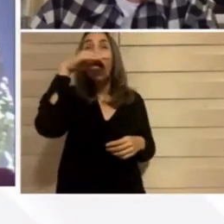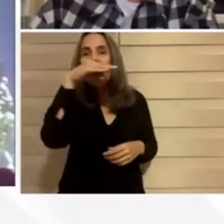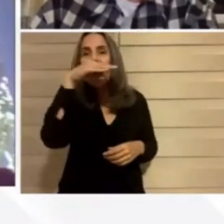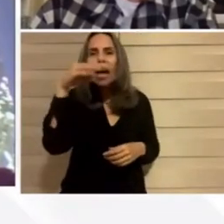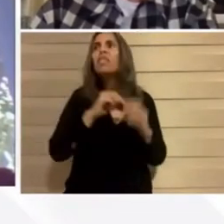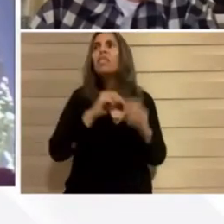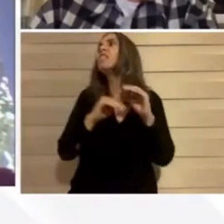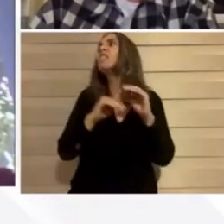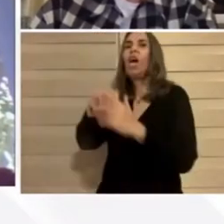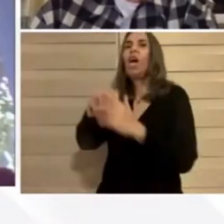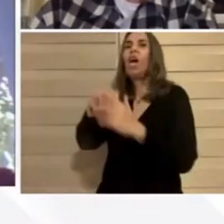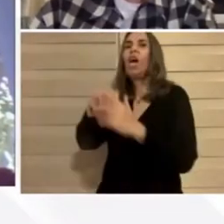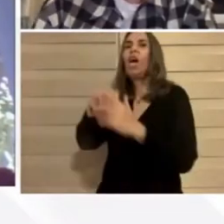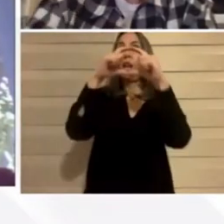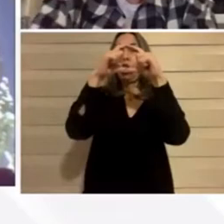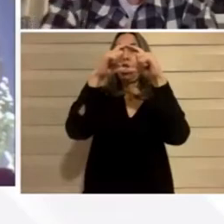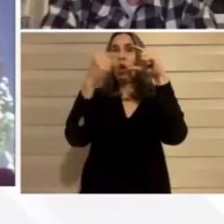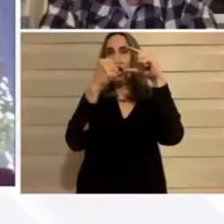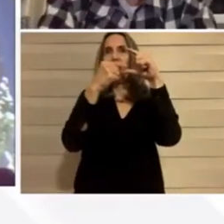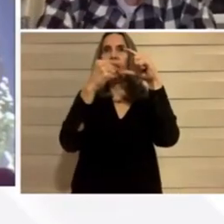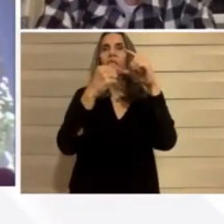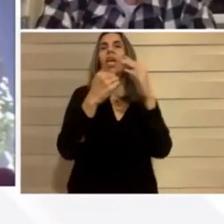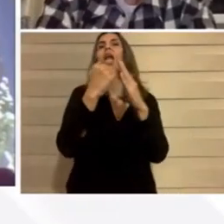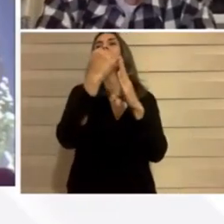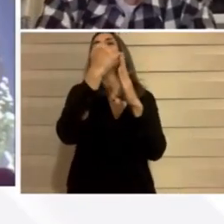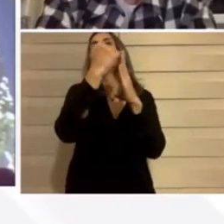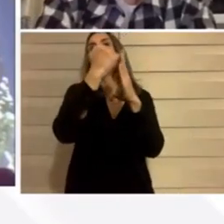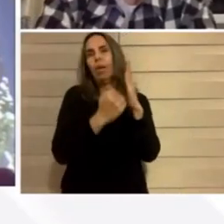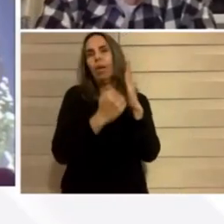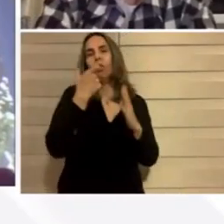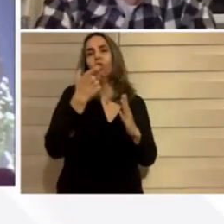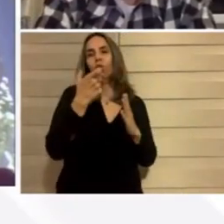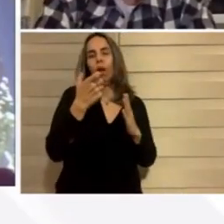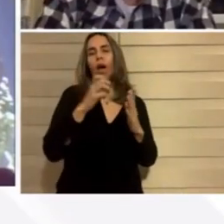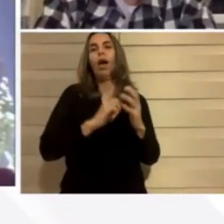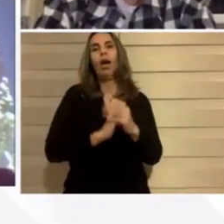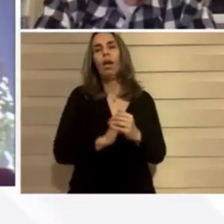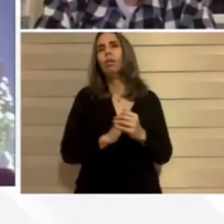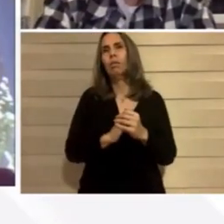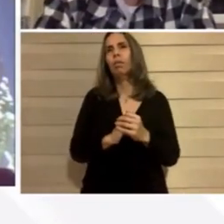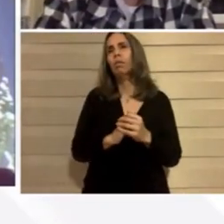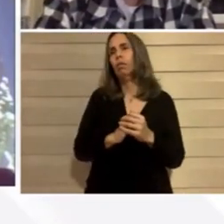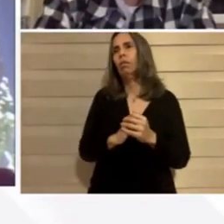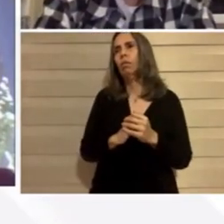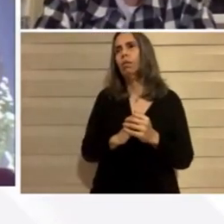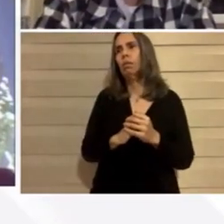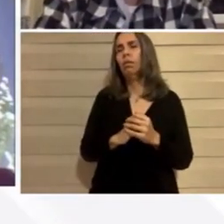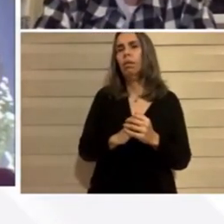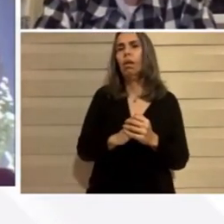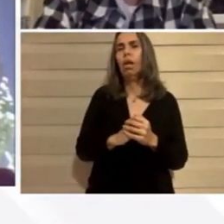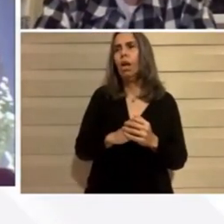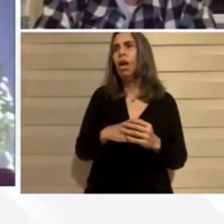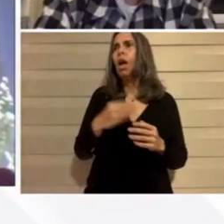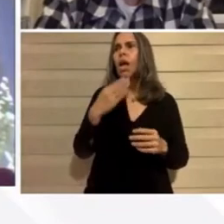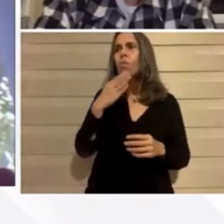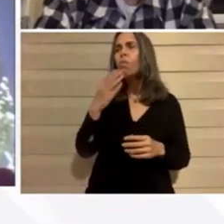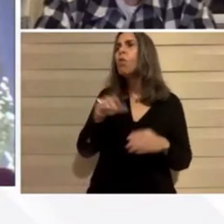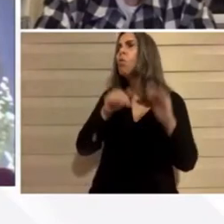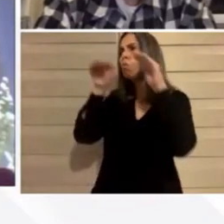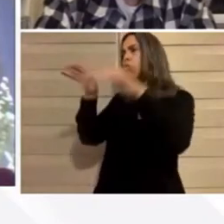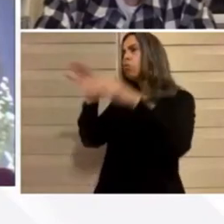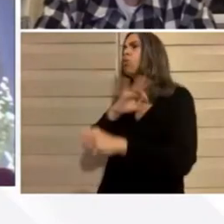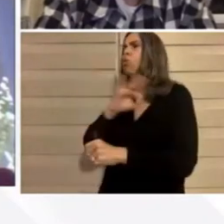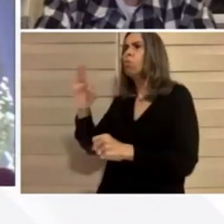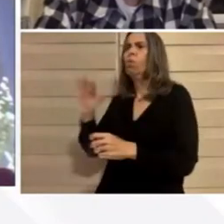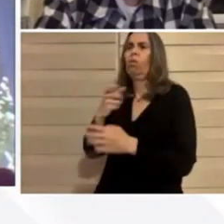Entonces, ir a ver un museo es mucho más barato que ir a un cine. Puede que la mitad. Además, sin